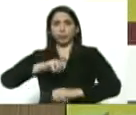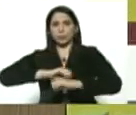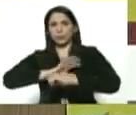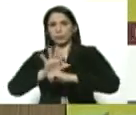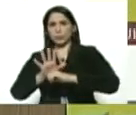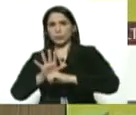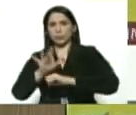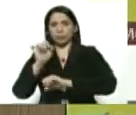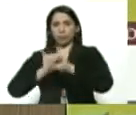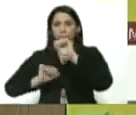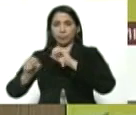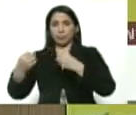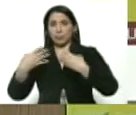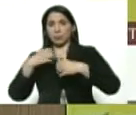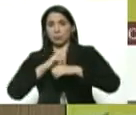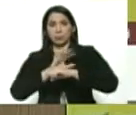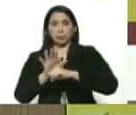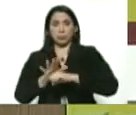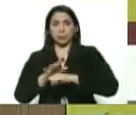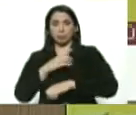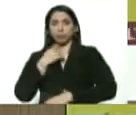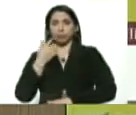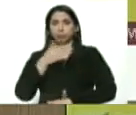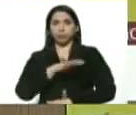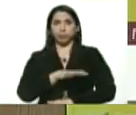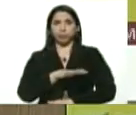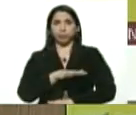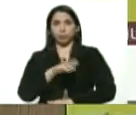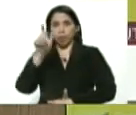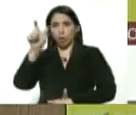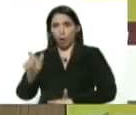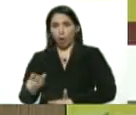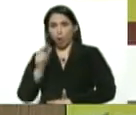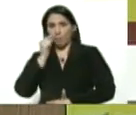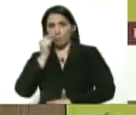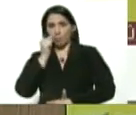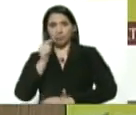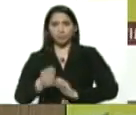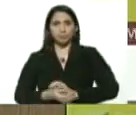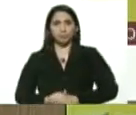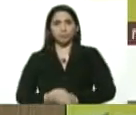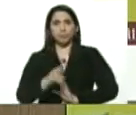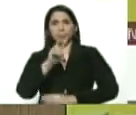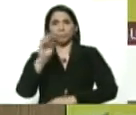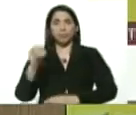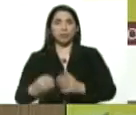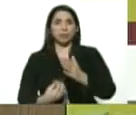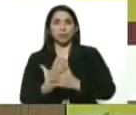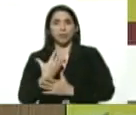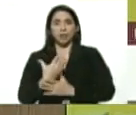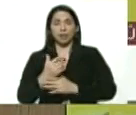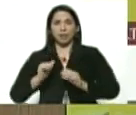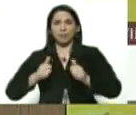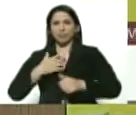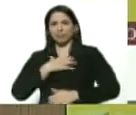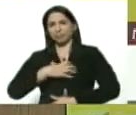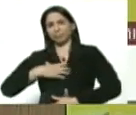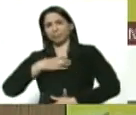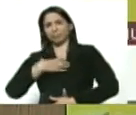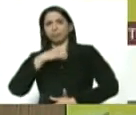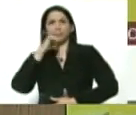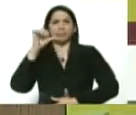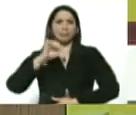prevenir la infección que costó la vida de este compatriota el 20 de mayo inició su sintomatología